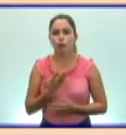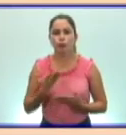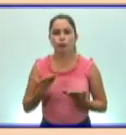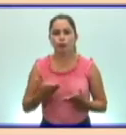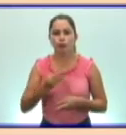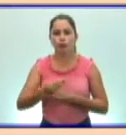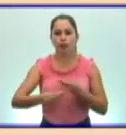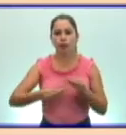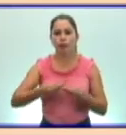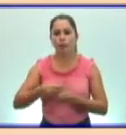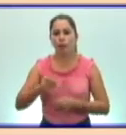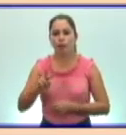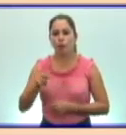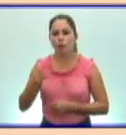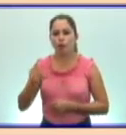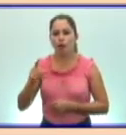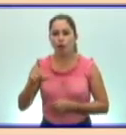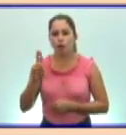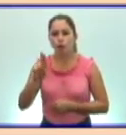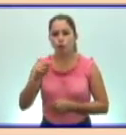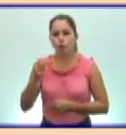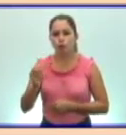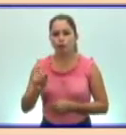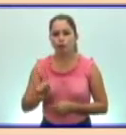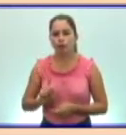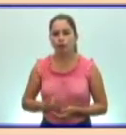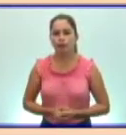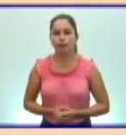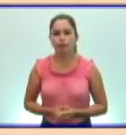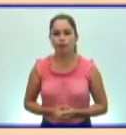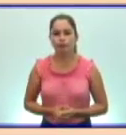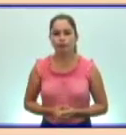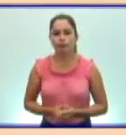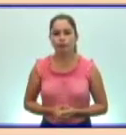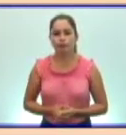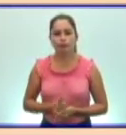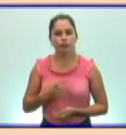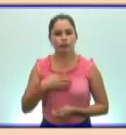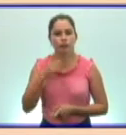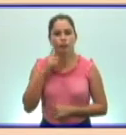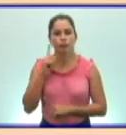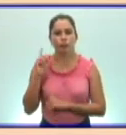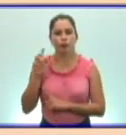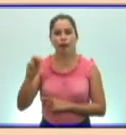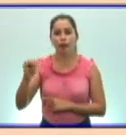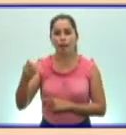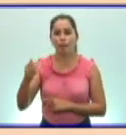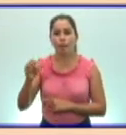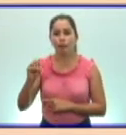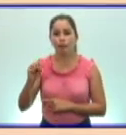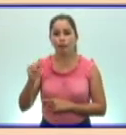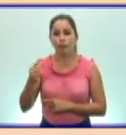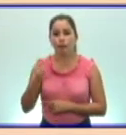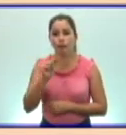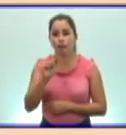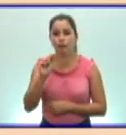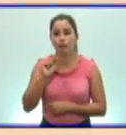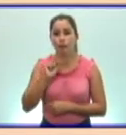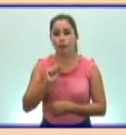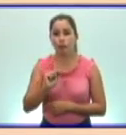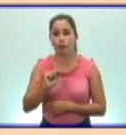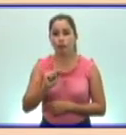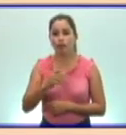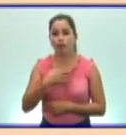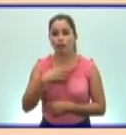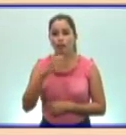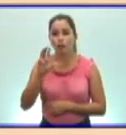los valores y sus unidades. Aquí tendríamos entonces que la masa de permanganato sería la incógnita, tengo